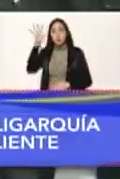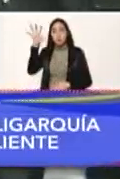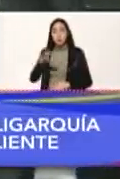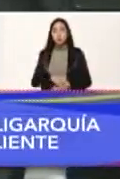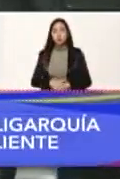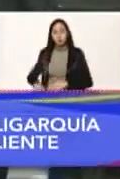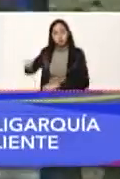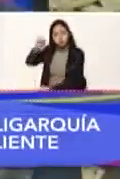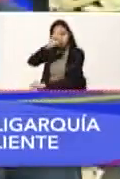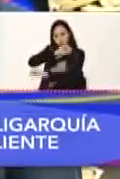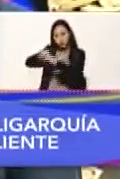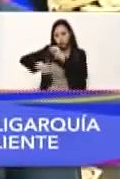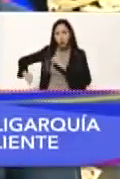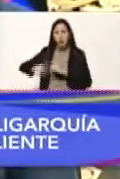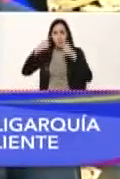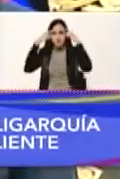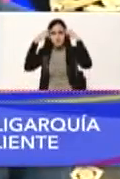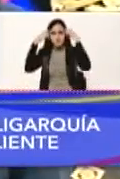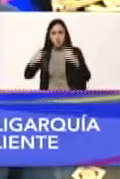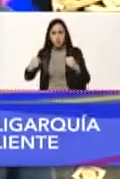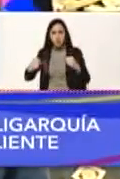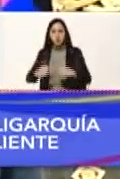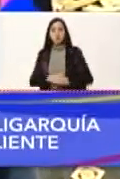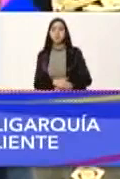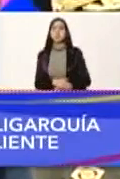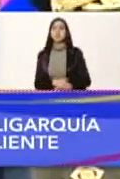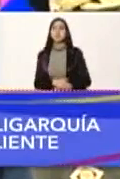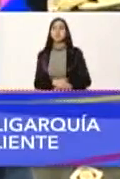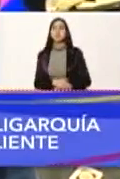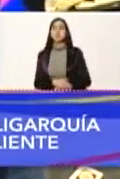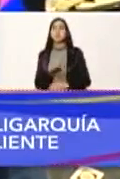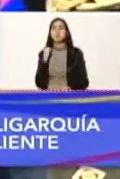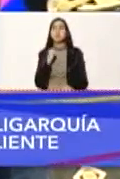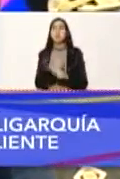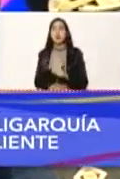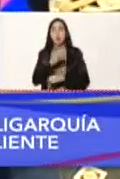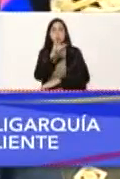con todo su profesionalismo y su capacidad de trabajo.